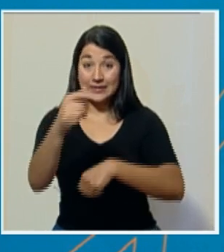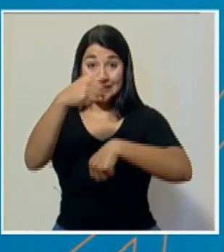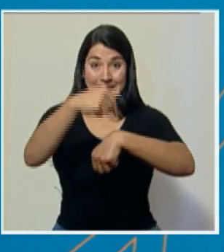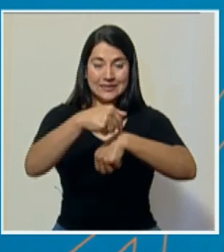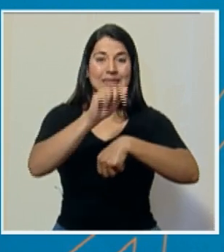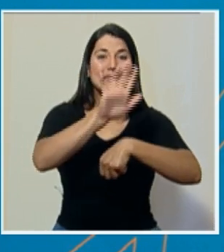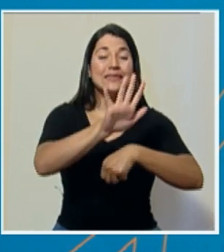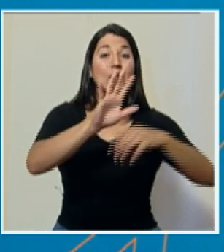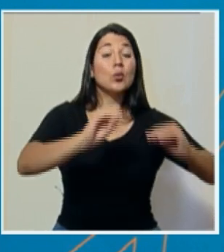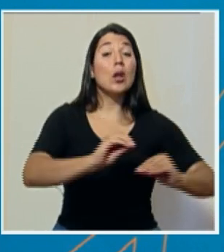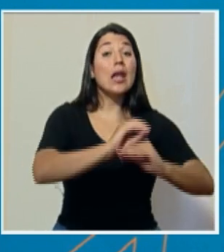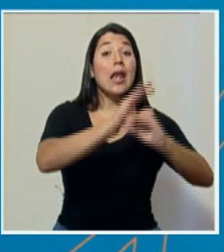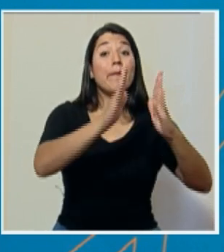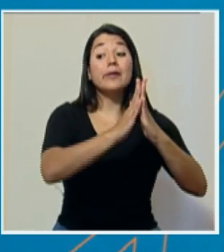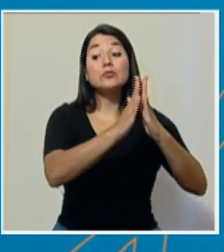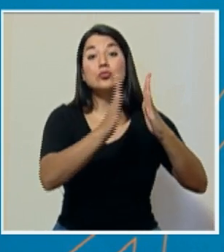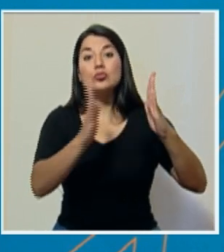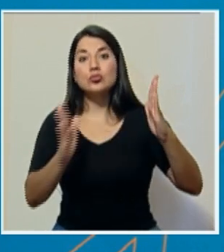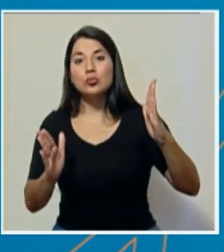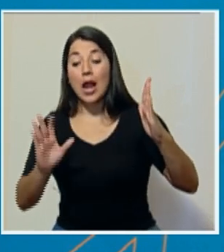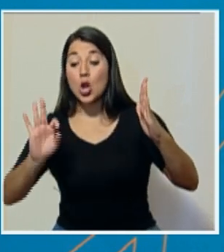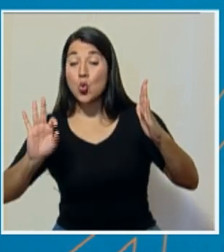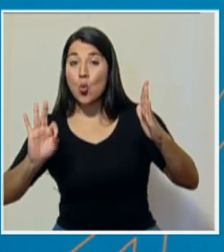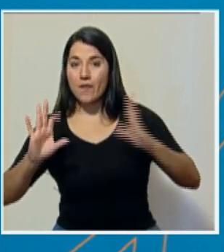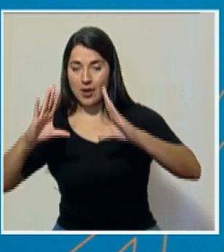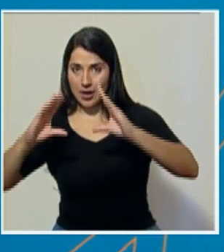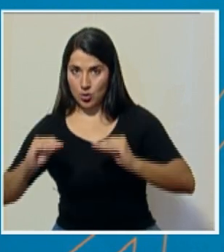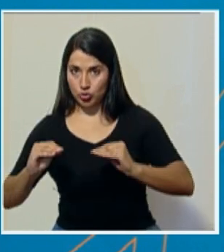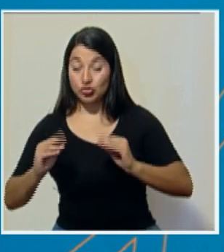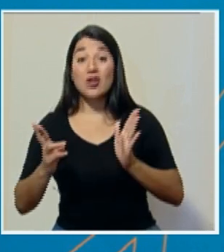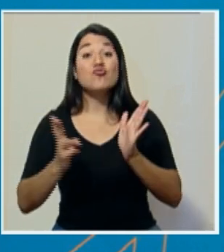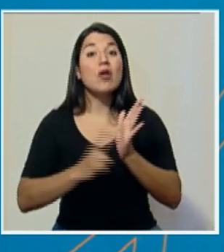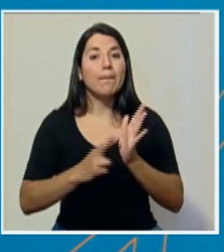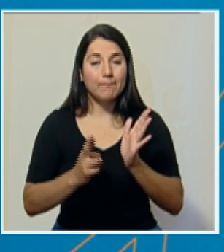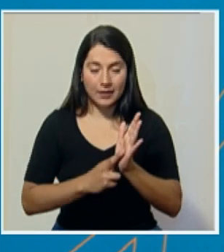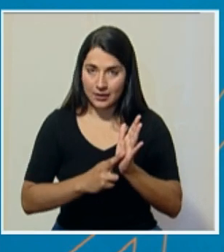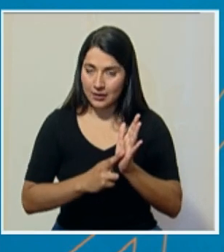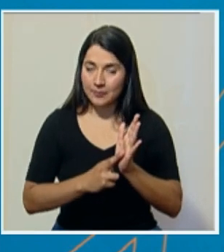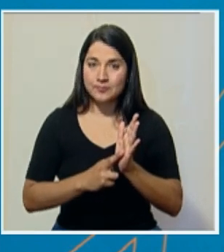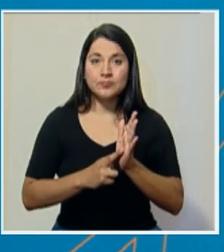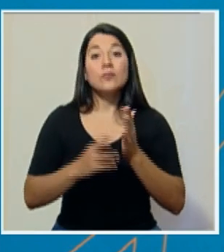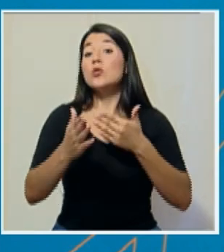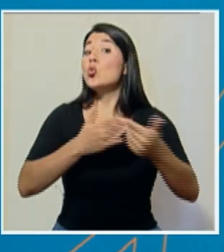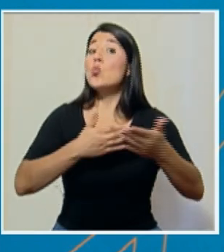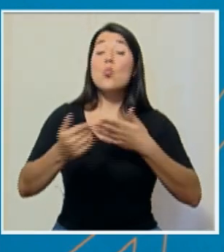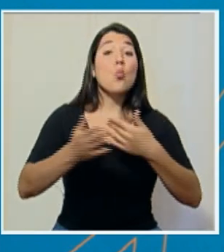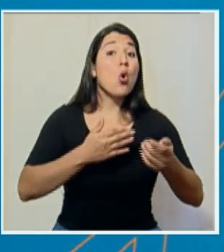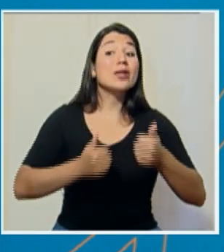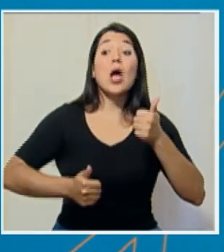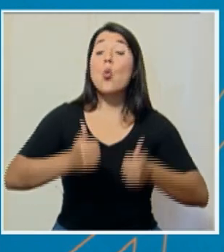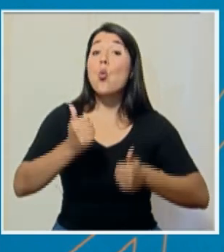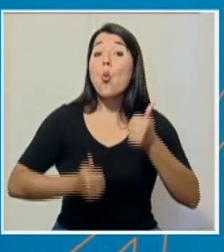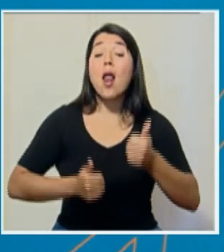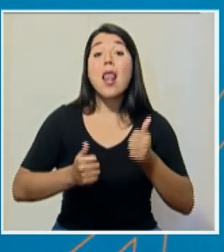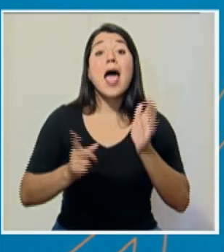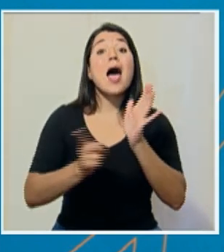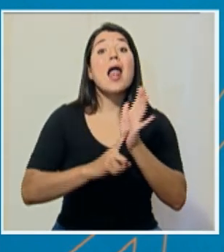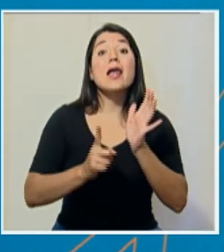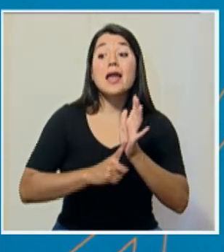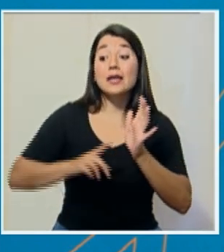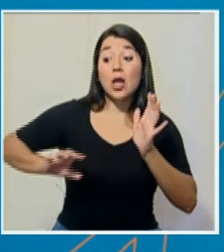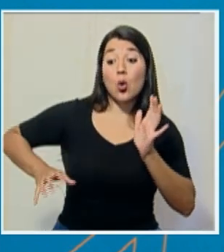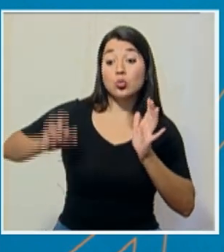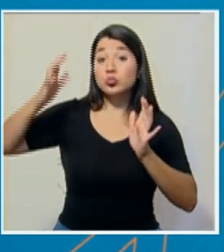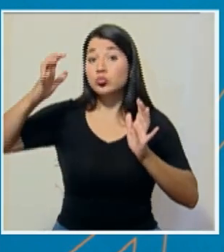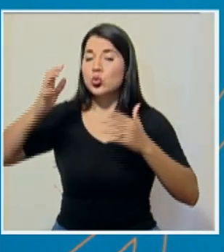horaria entre las 5 de la mañana y las 9 de la noche. Repito, independientemente del nivel de alerta de cada cantón, de